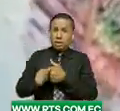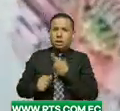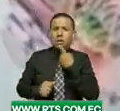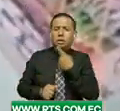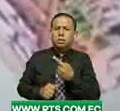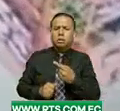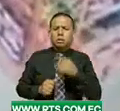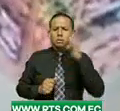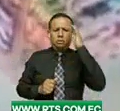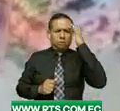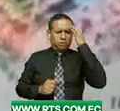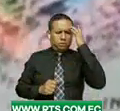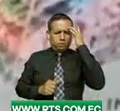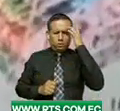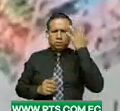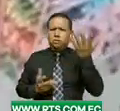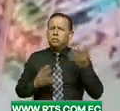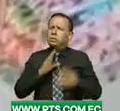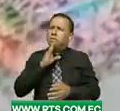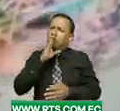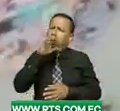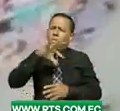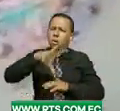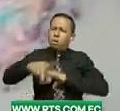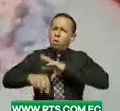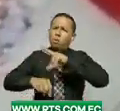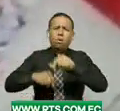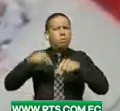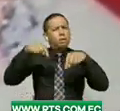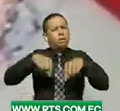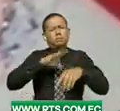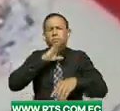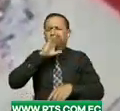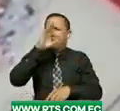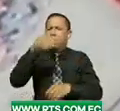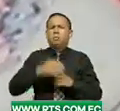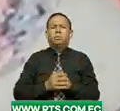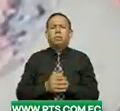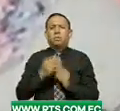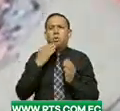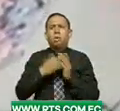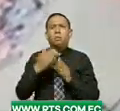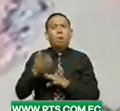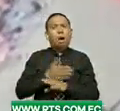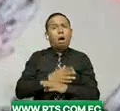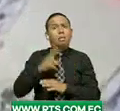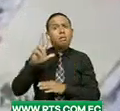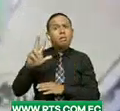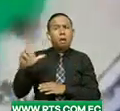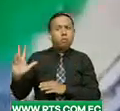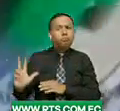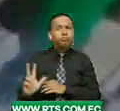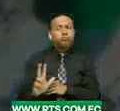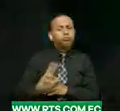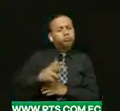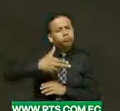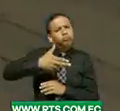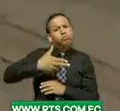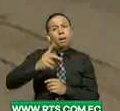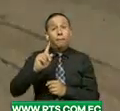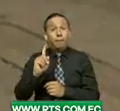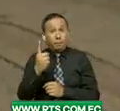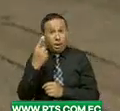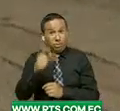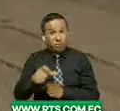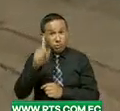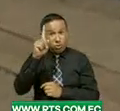mañana, lo que ocurrió en el robo, en total fueron como tres. Sí, primero vino